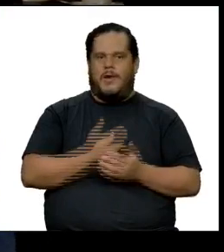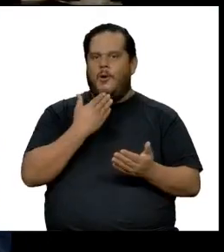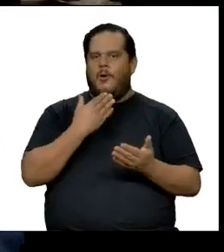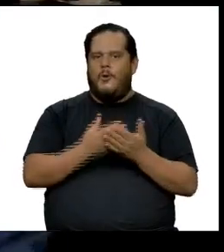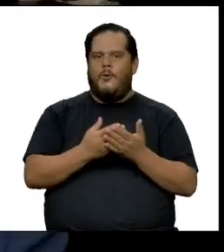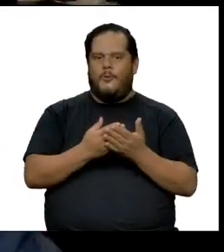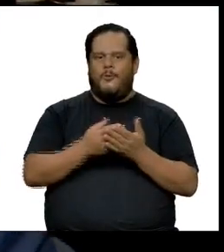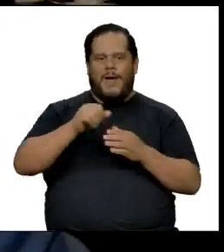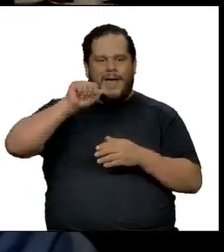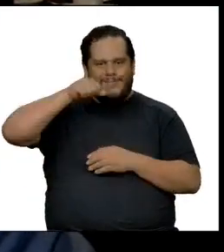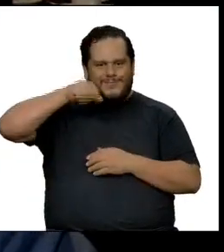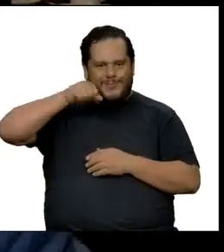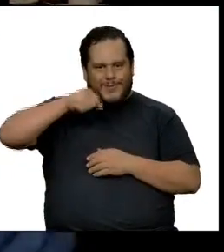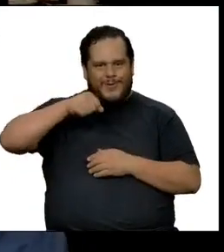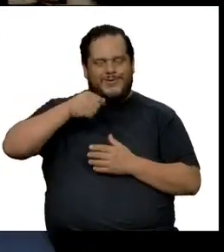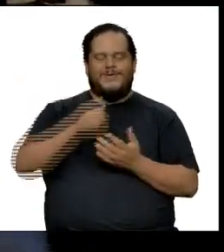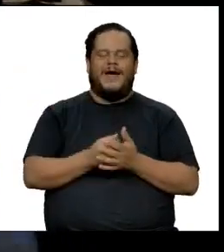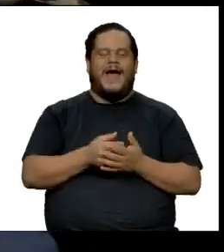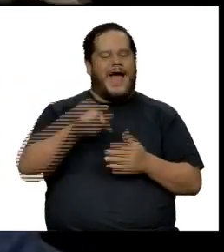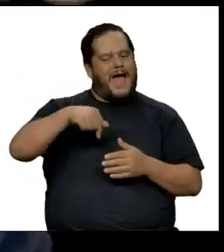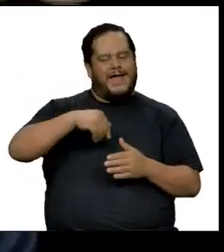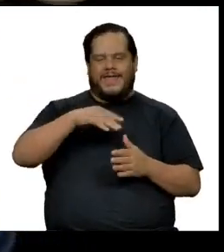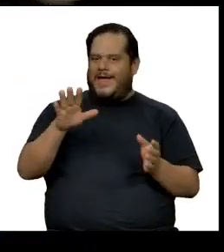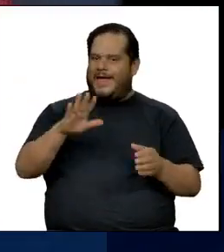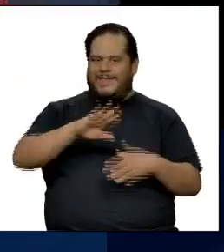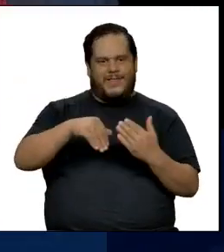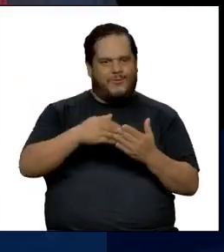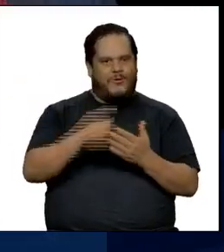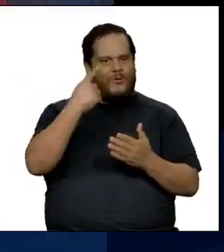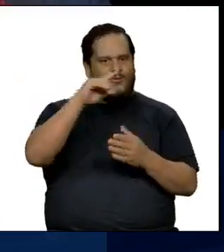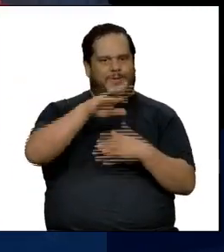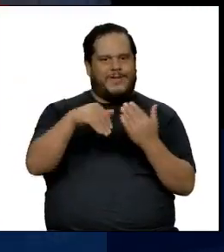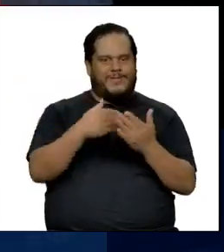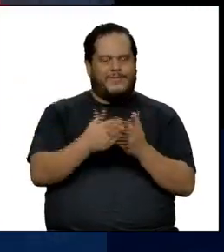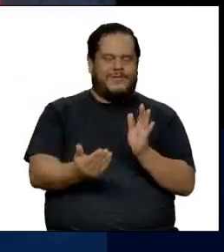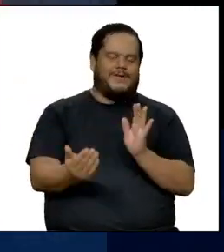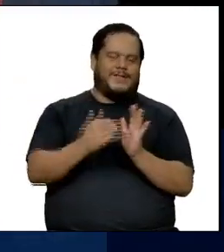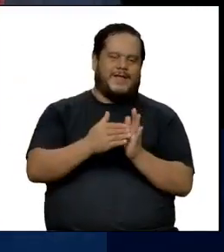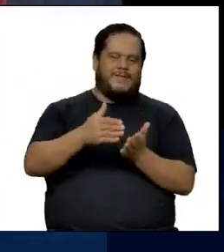Aquí hay de todo para todos. Regresamos con ustedes, compañeros, al estudio principal.